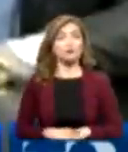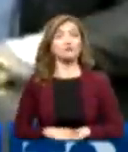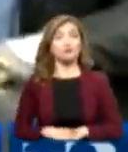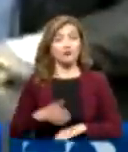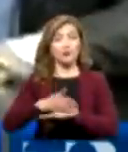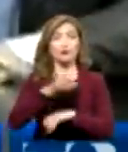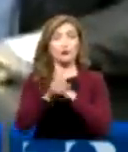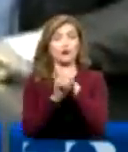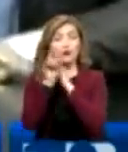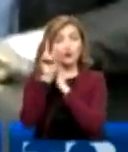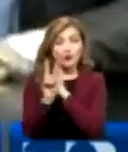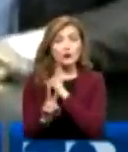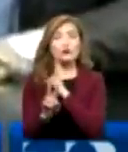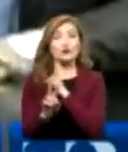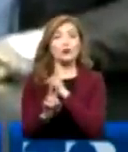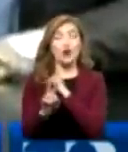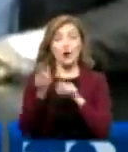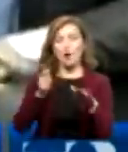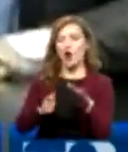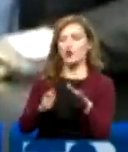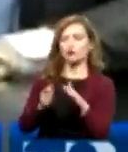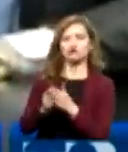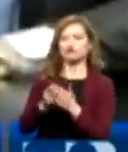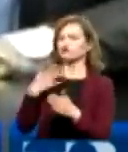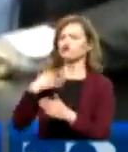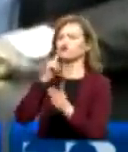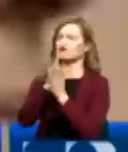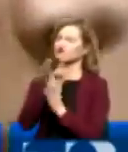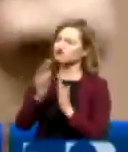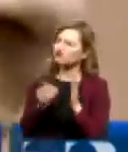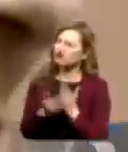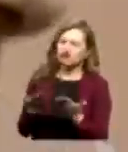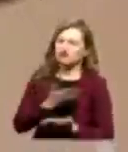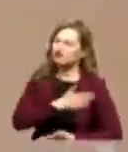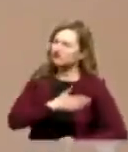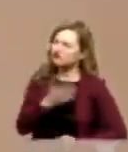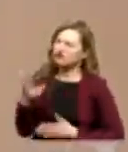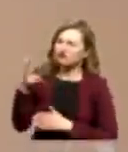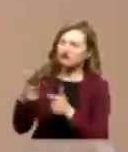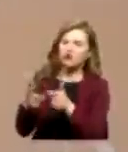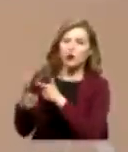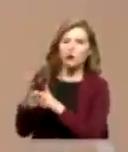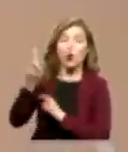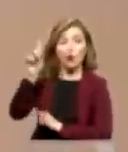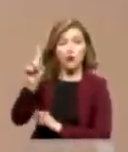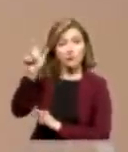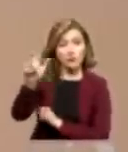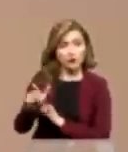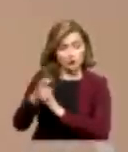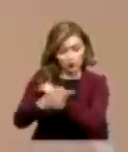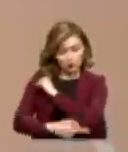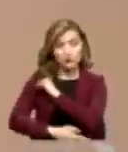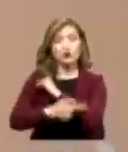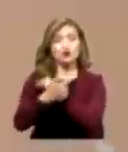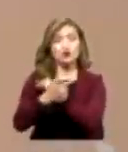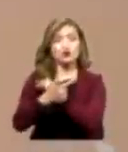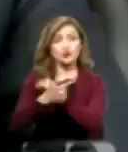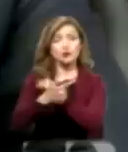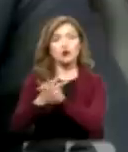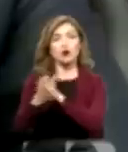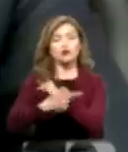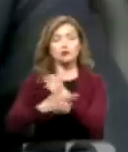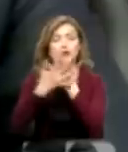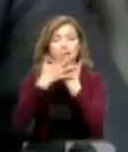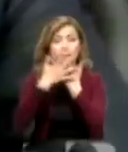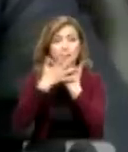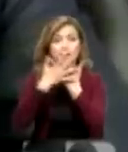años después, y tras una apelación en la Corte Provincial de Pichincha, se ratificó la sentencia a uno de los acusados, que aún está libre.